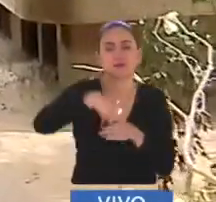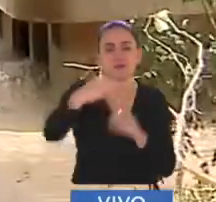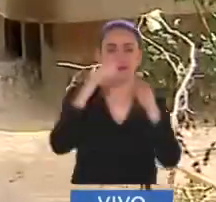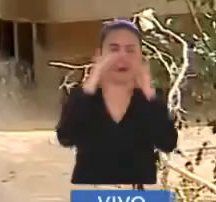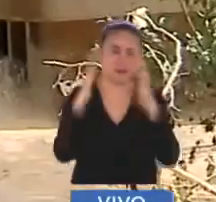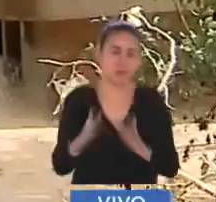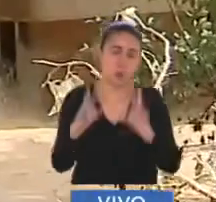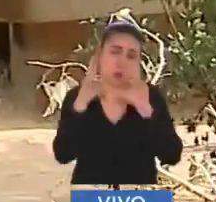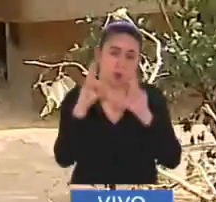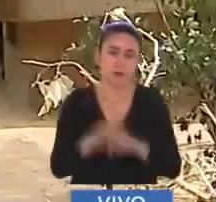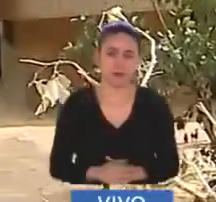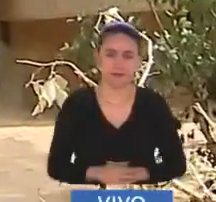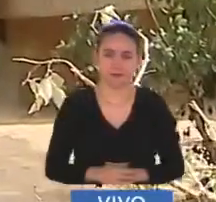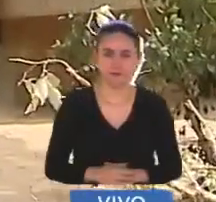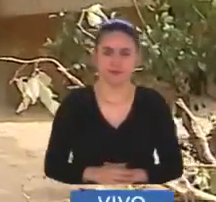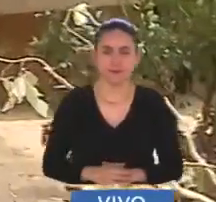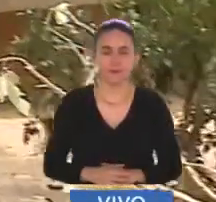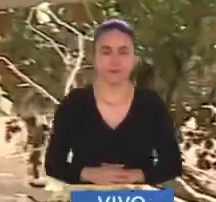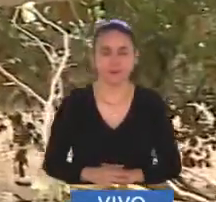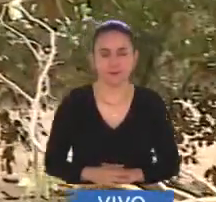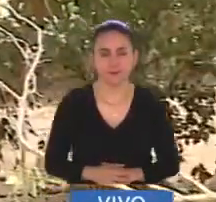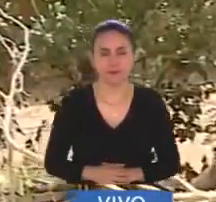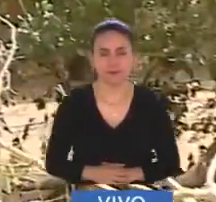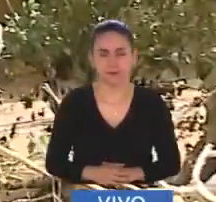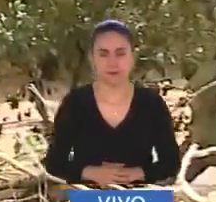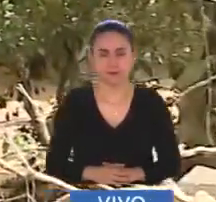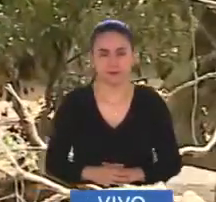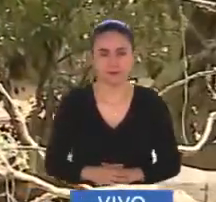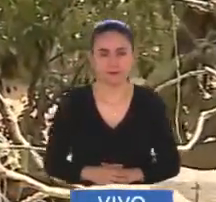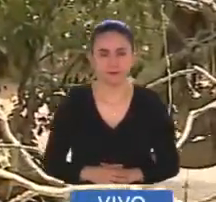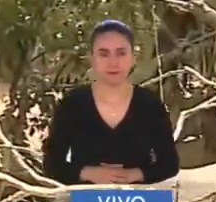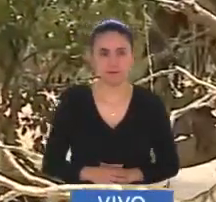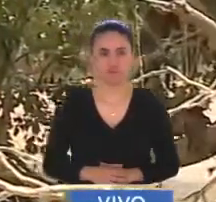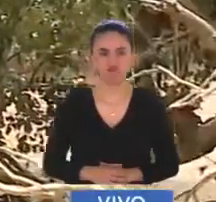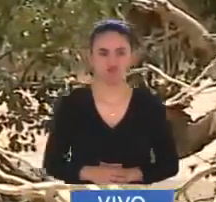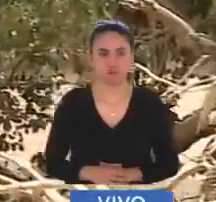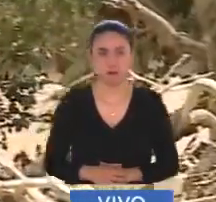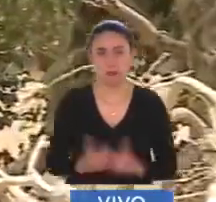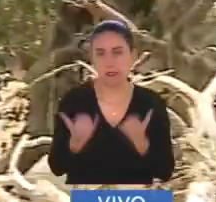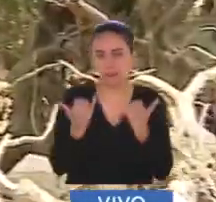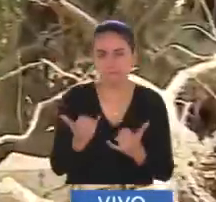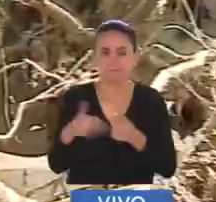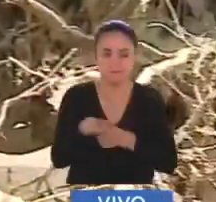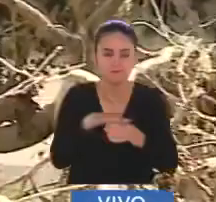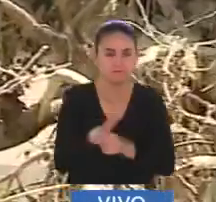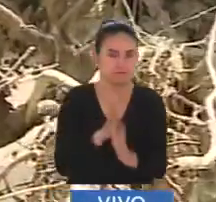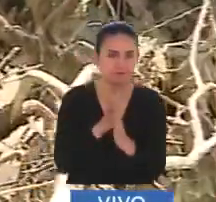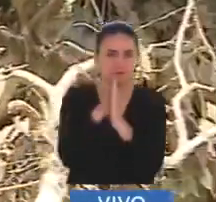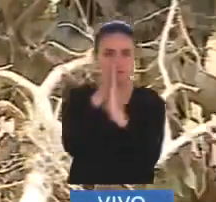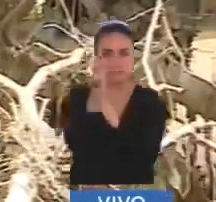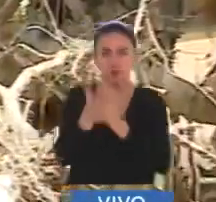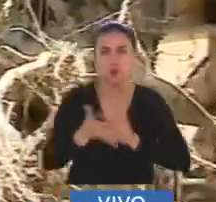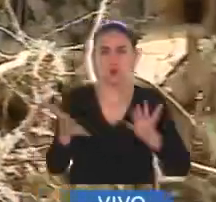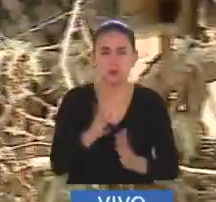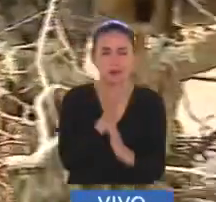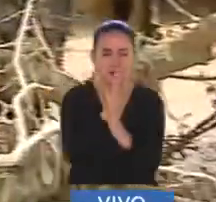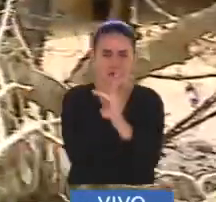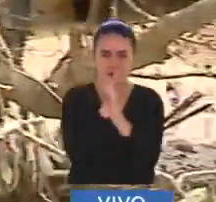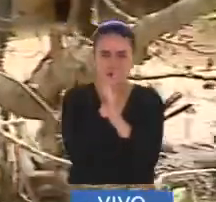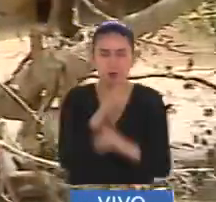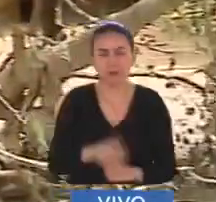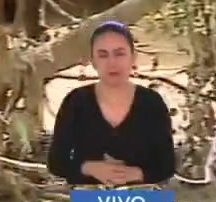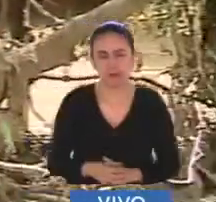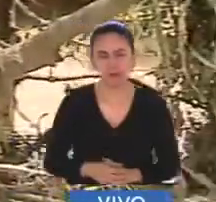las viviendas y pues realizar su vida normal. En este momento esa es la situación que se vive en Itagüí.